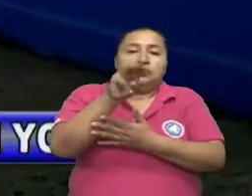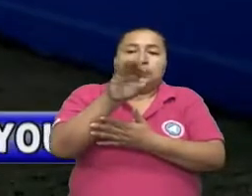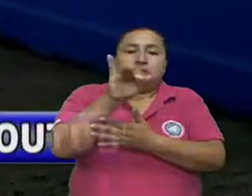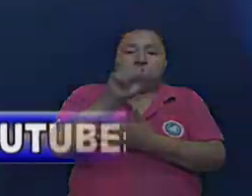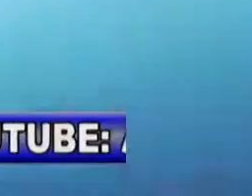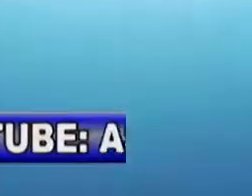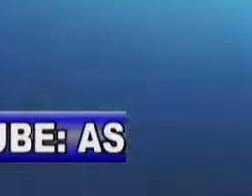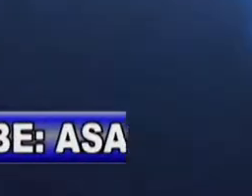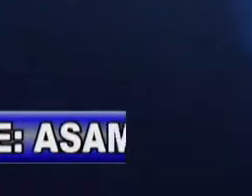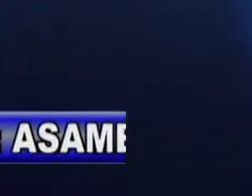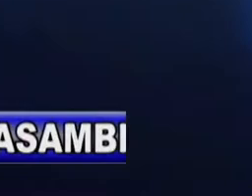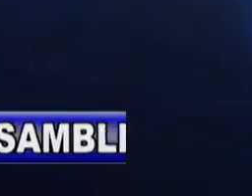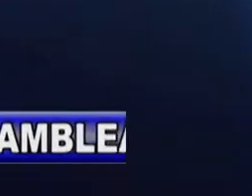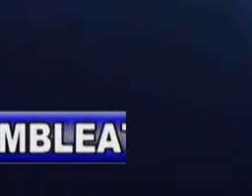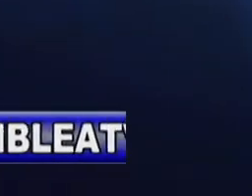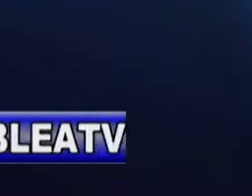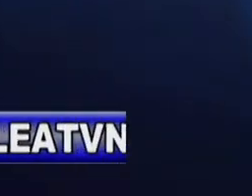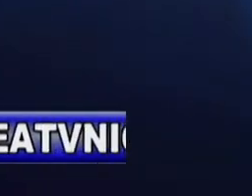Elmer Marcia.